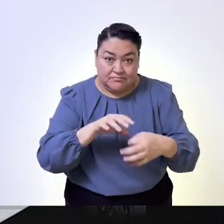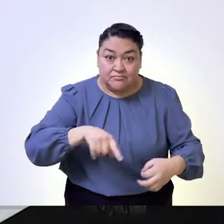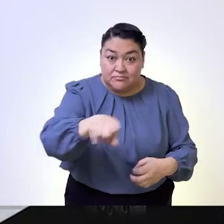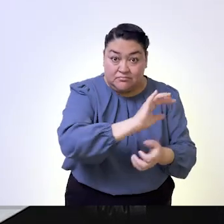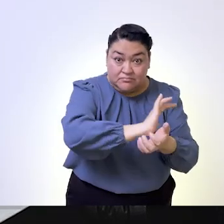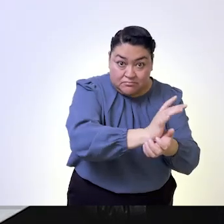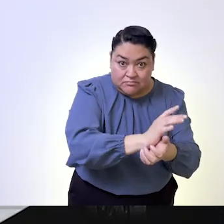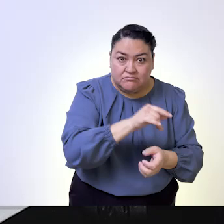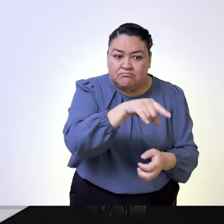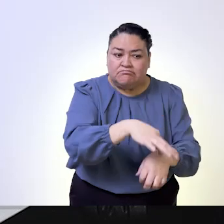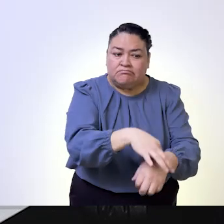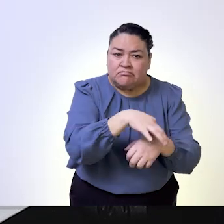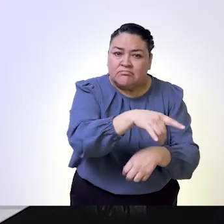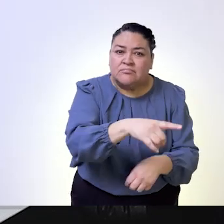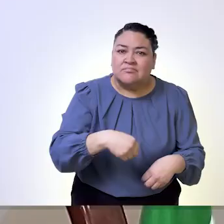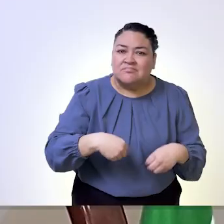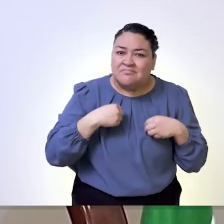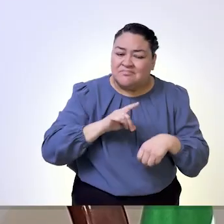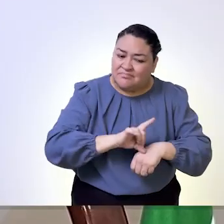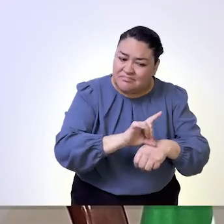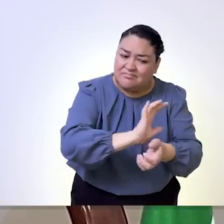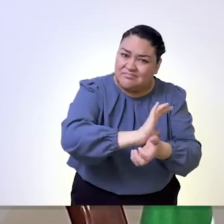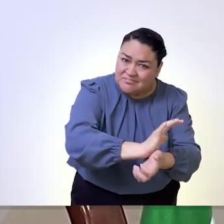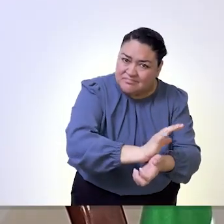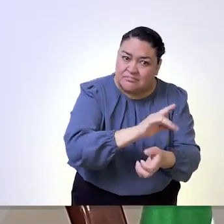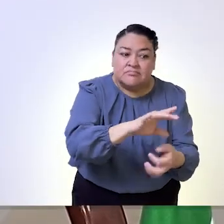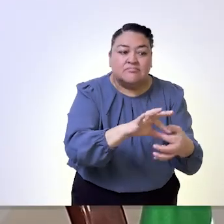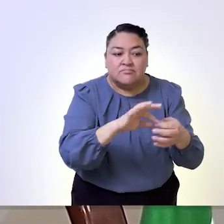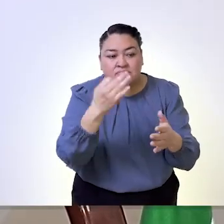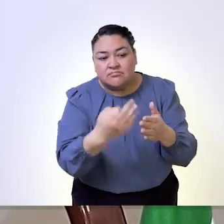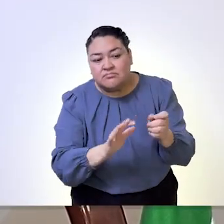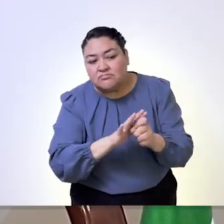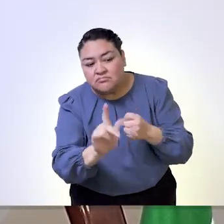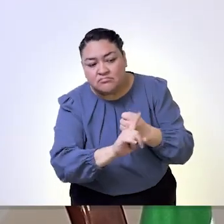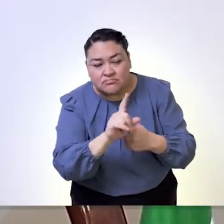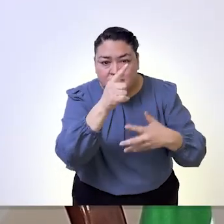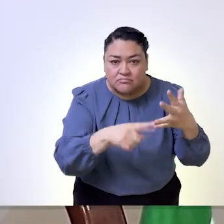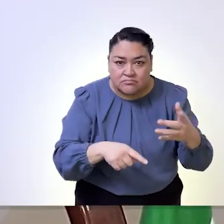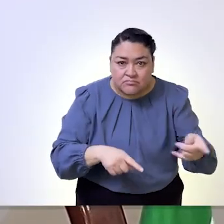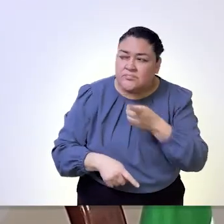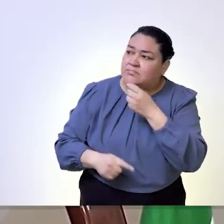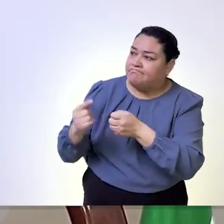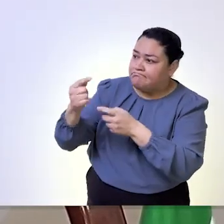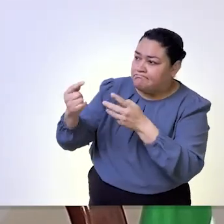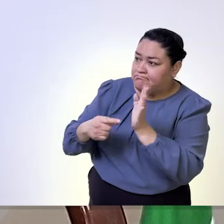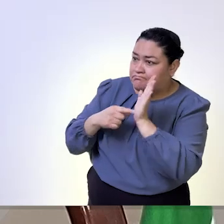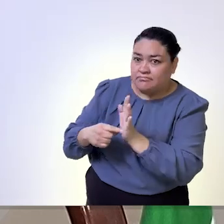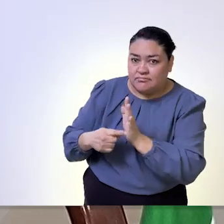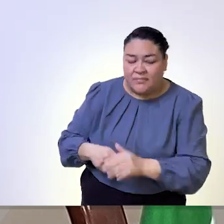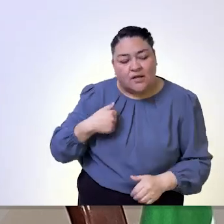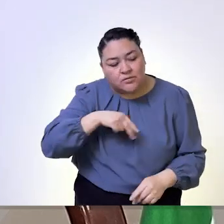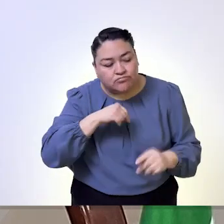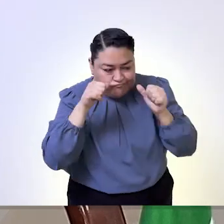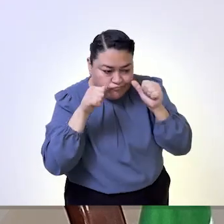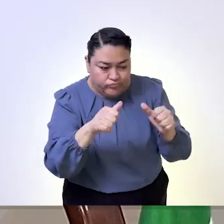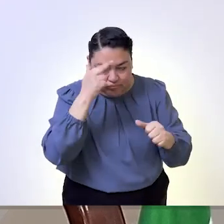colectivos en situación de discriminación, que son quienes de primera mano precisamente señalan cuáles son las demandas que se deben